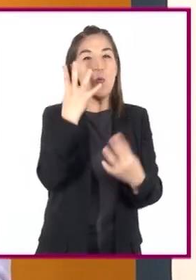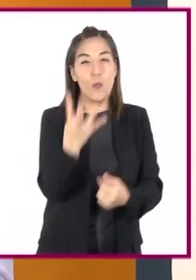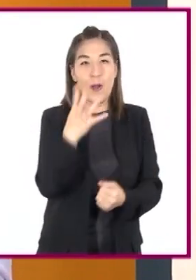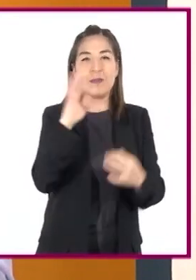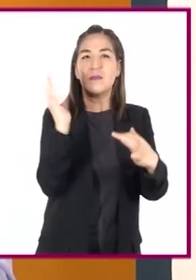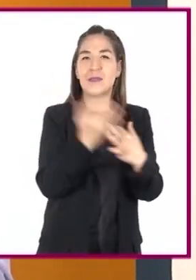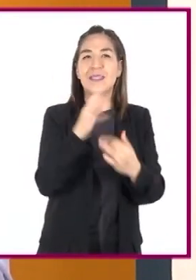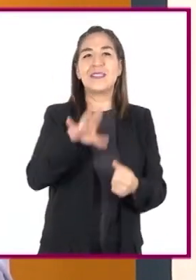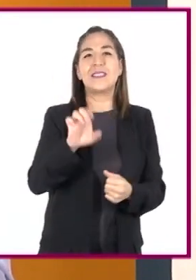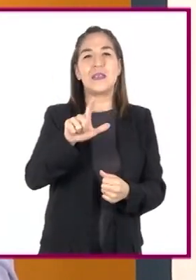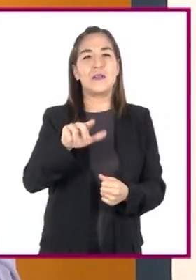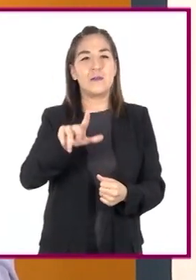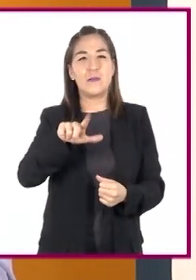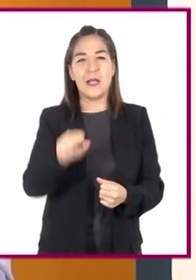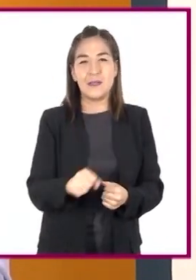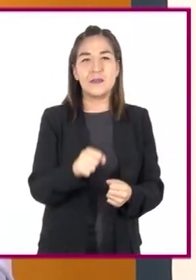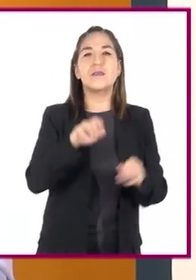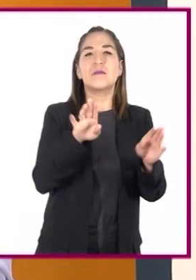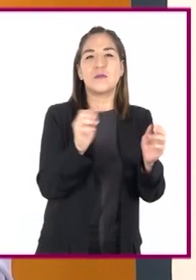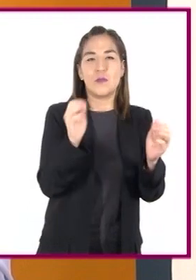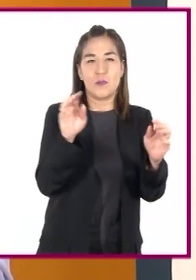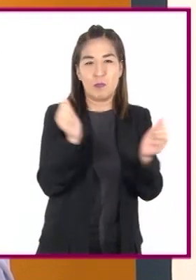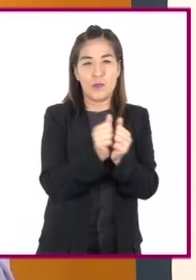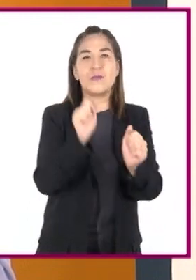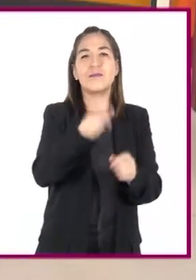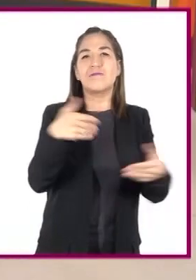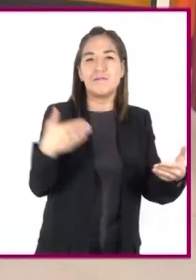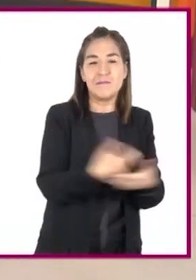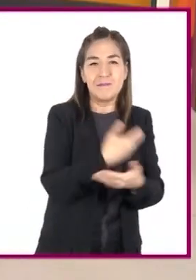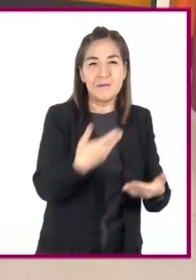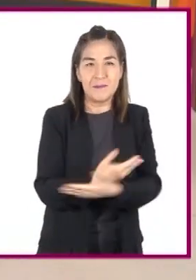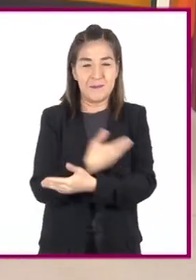la mitad de información genética de la célula progenitora.